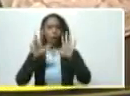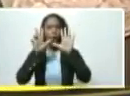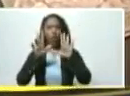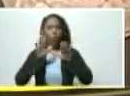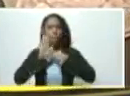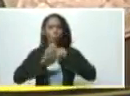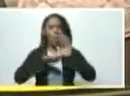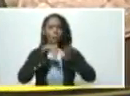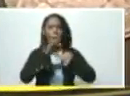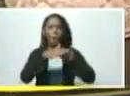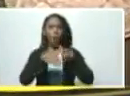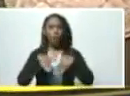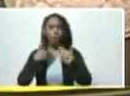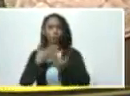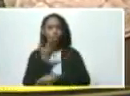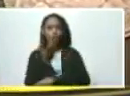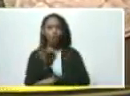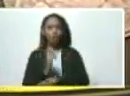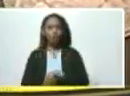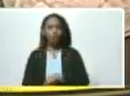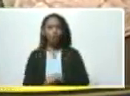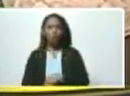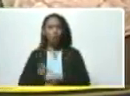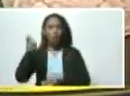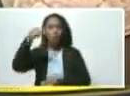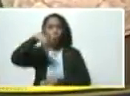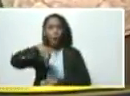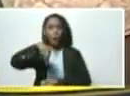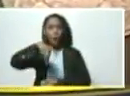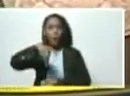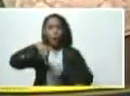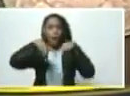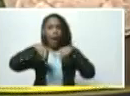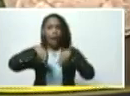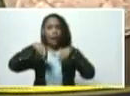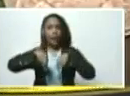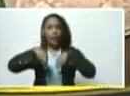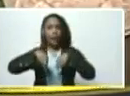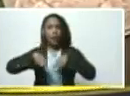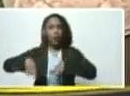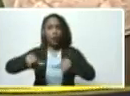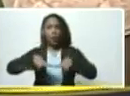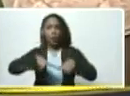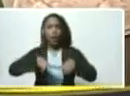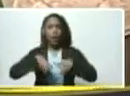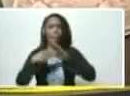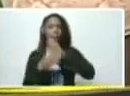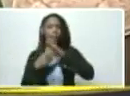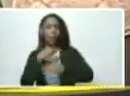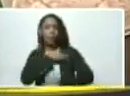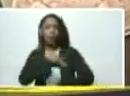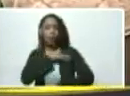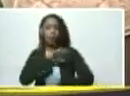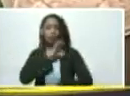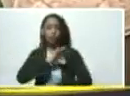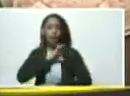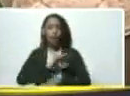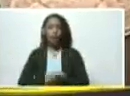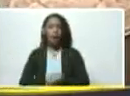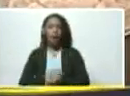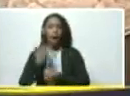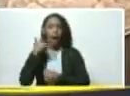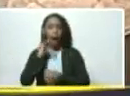pasos con los cuales usted hoy, en este espacio, en esta base de Misiones Socialistas,